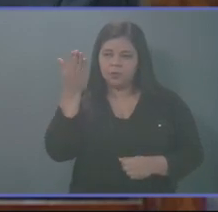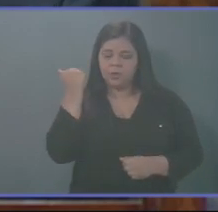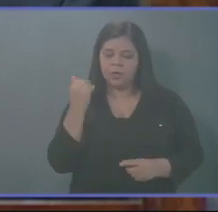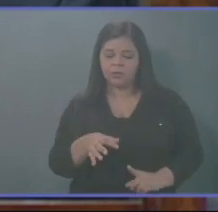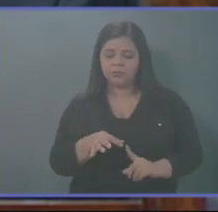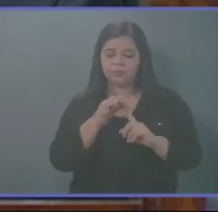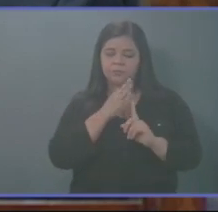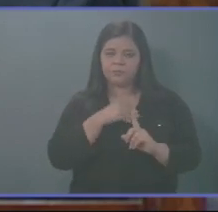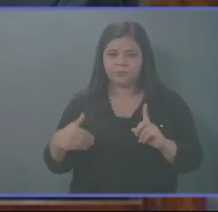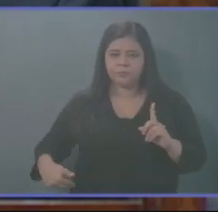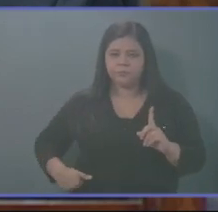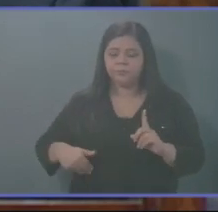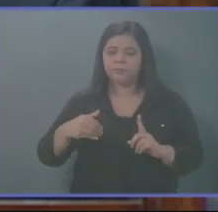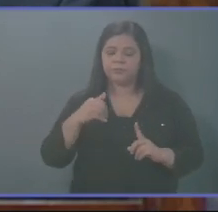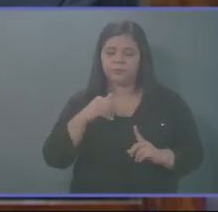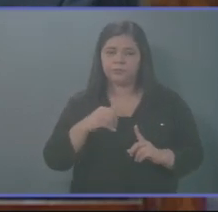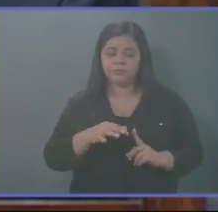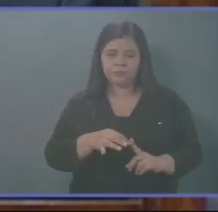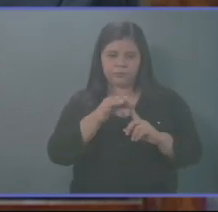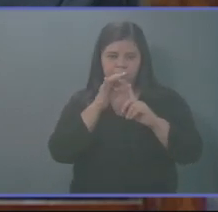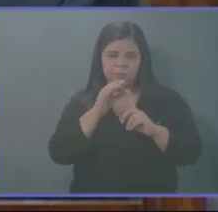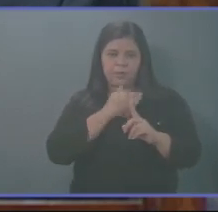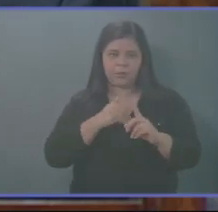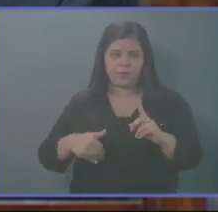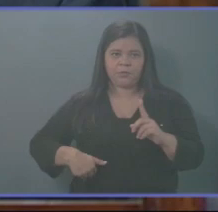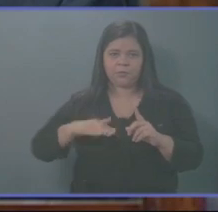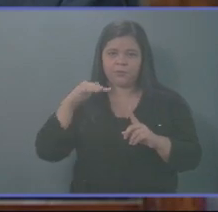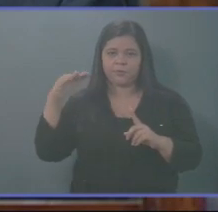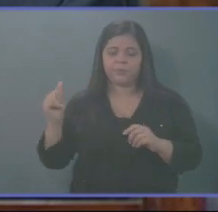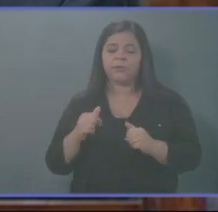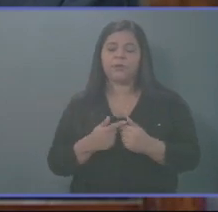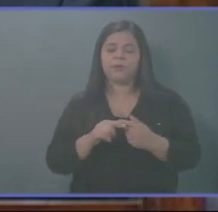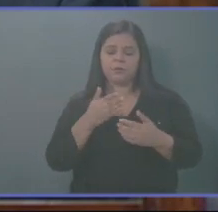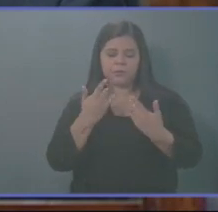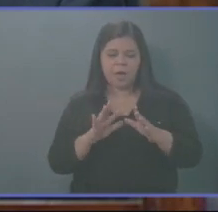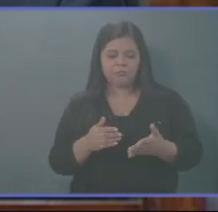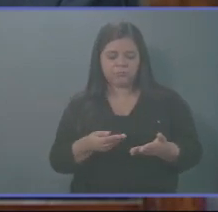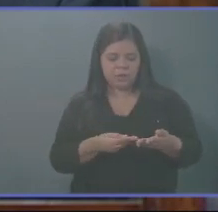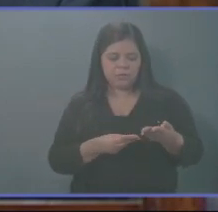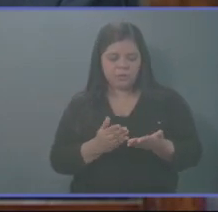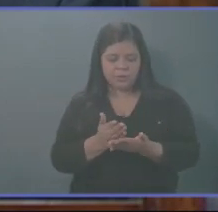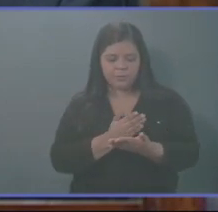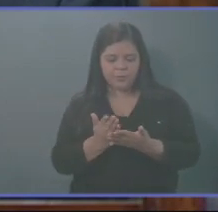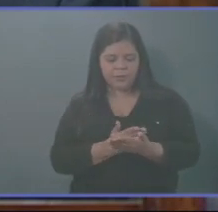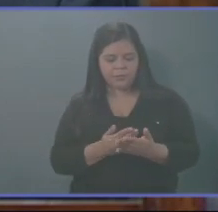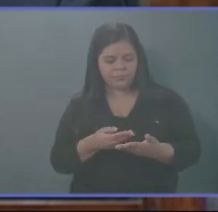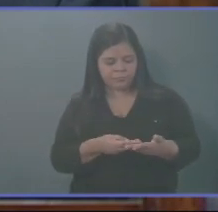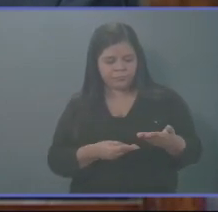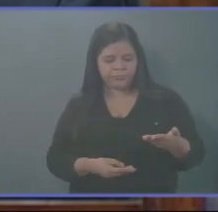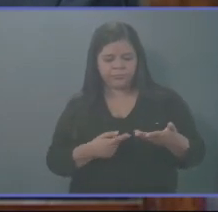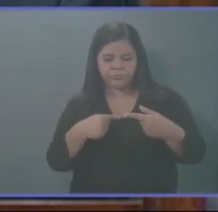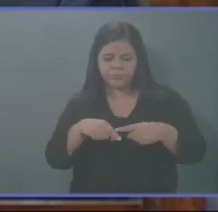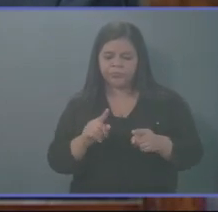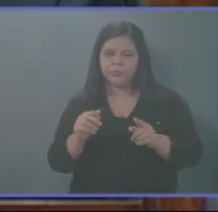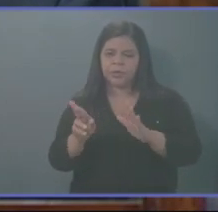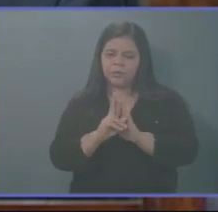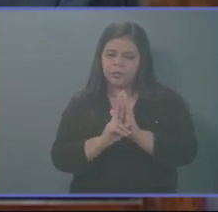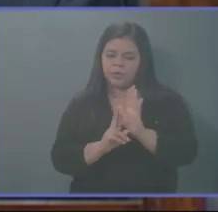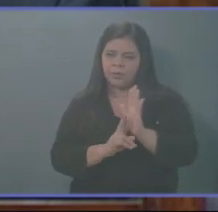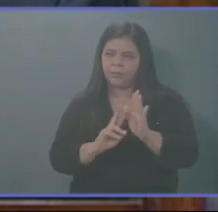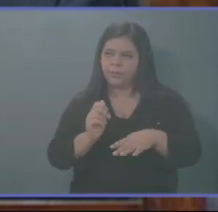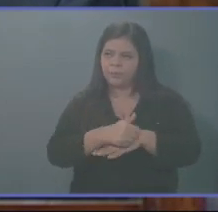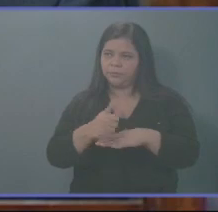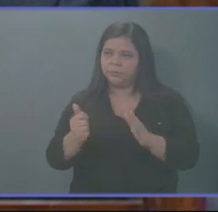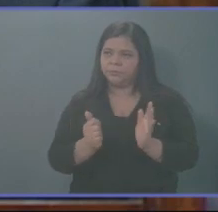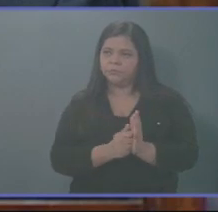candidato a la presidencia de la República. Luego de analizar el expediente respectivo y siguiendo el procedimiento establecido en el reglamento interior de esta